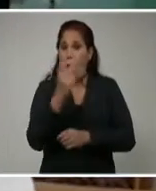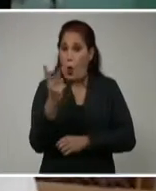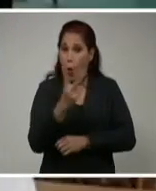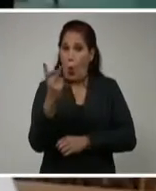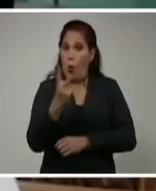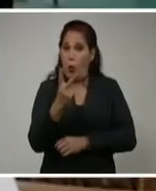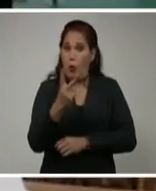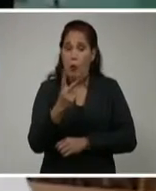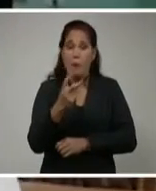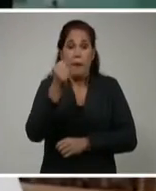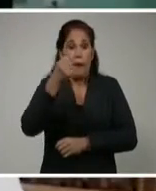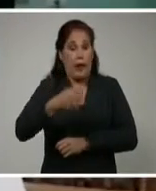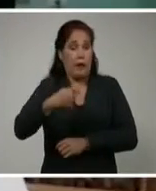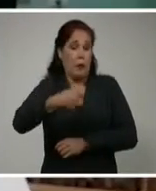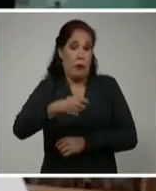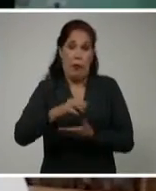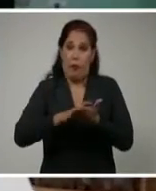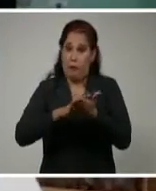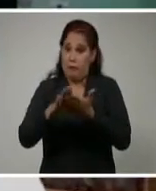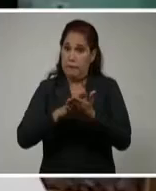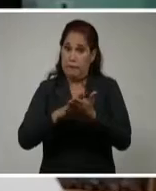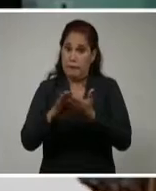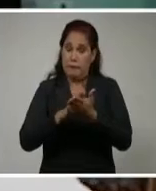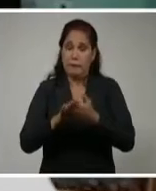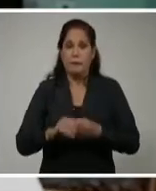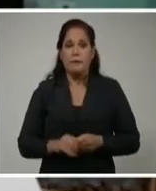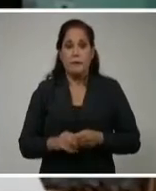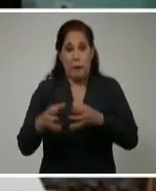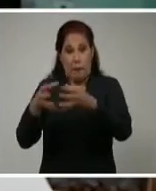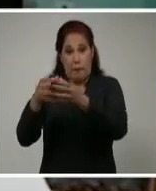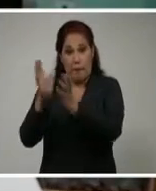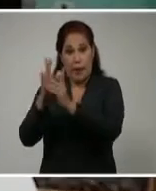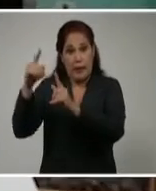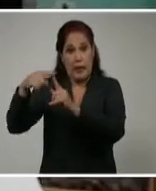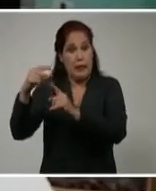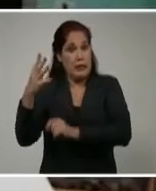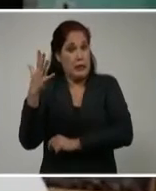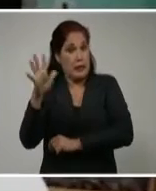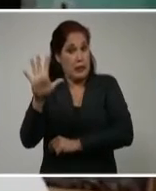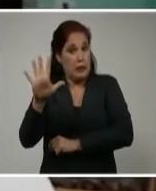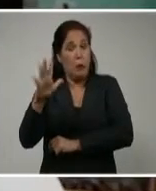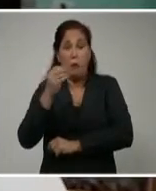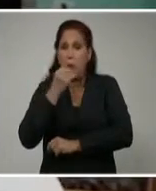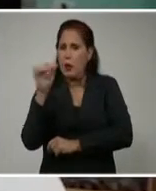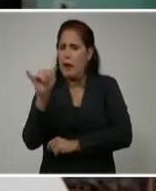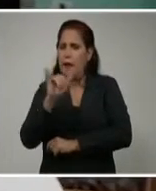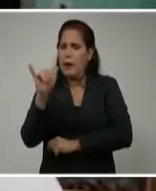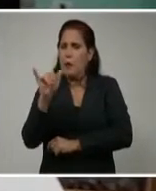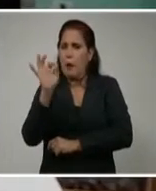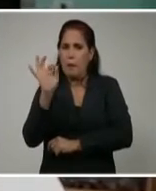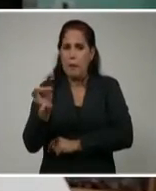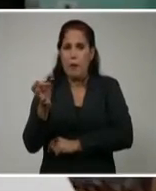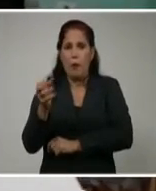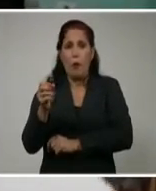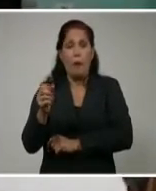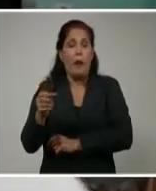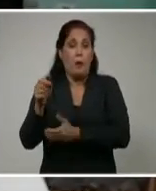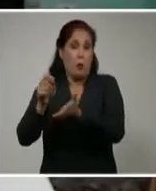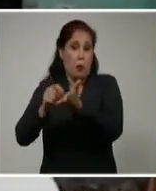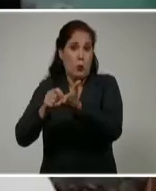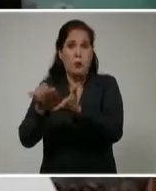sin decisión. En el caso de Entenza, labró cinco capítulos, permitió igual cantidad de anotaciones,